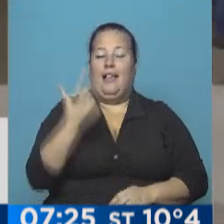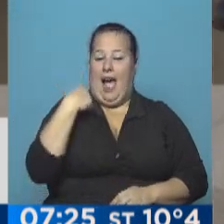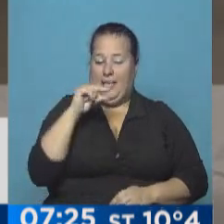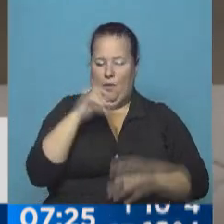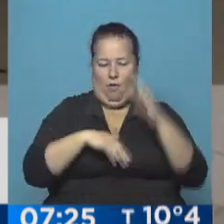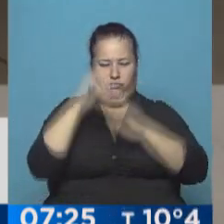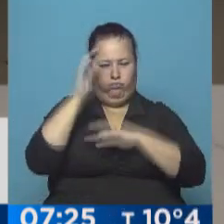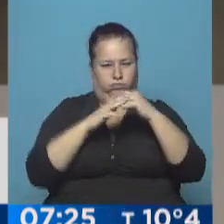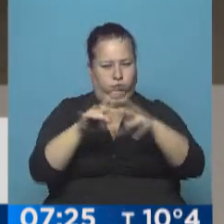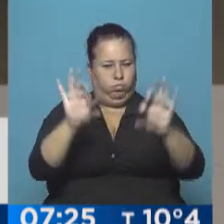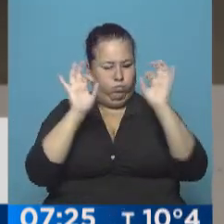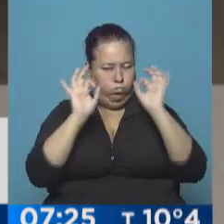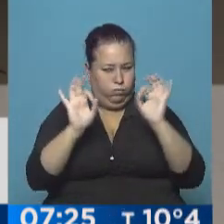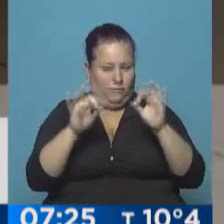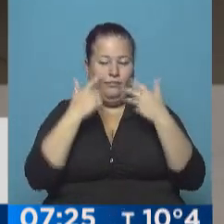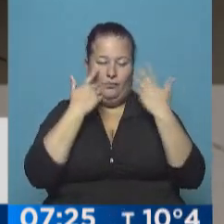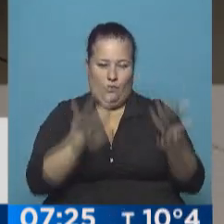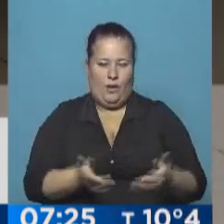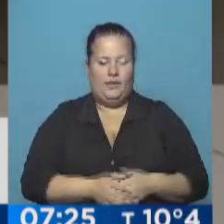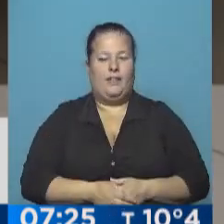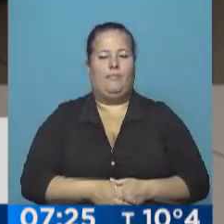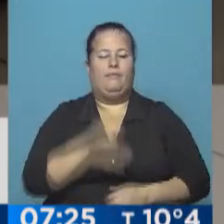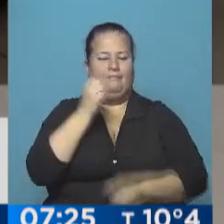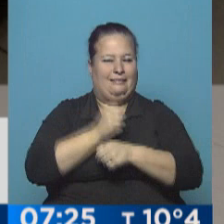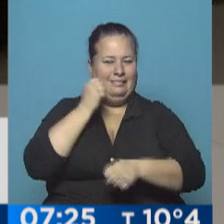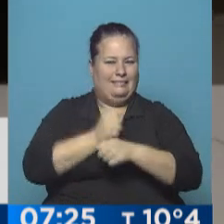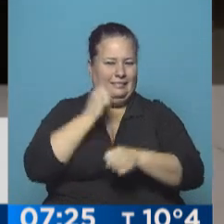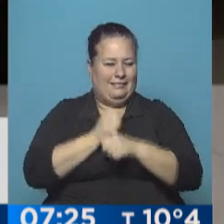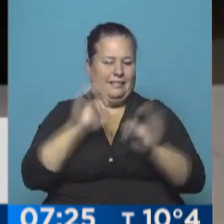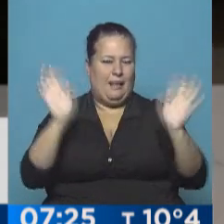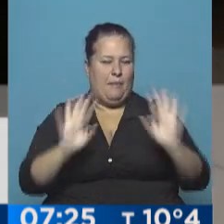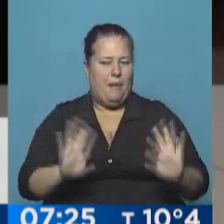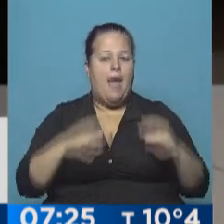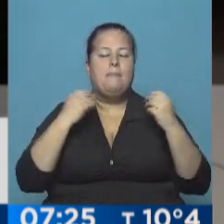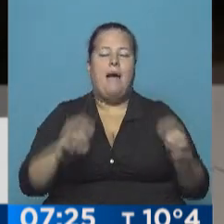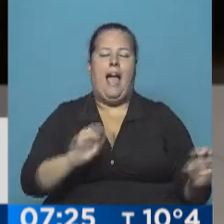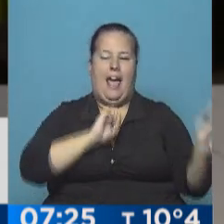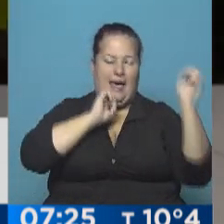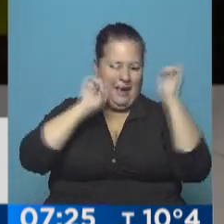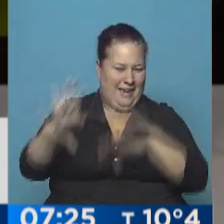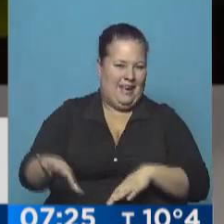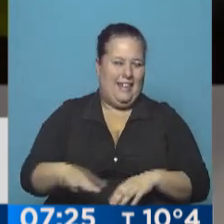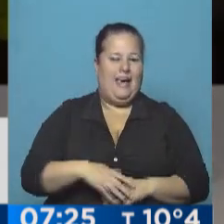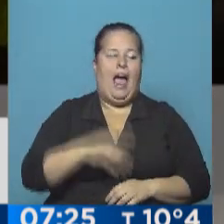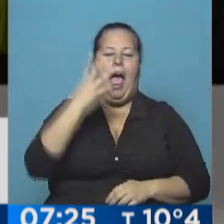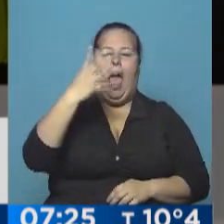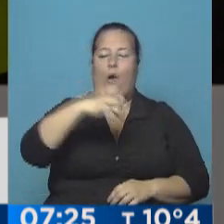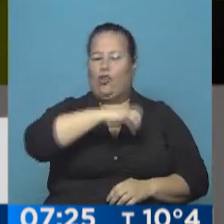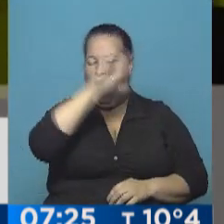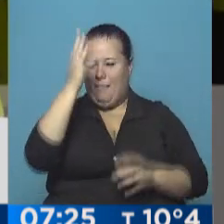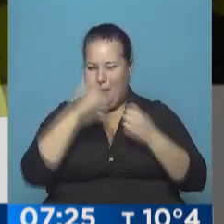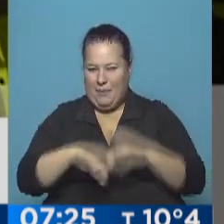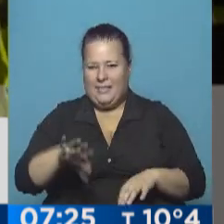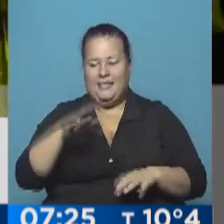construido terminado y ahí lo tenemos el operativo que se ha hecho para que llegue Desde las 4 de la mañana